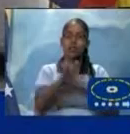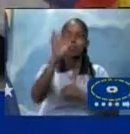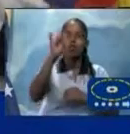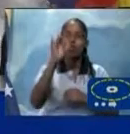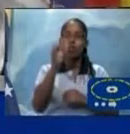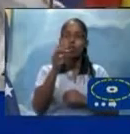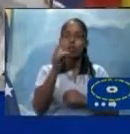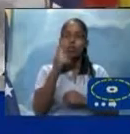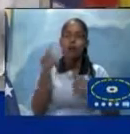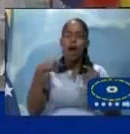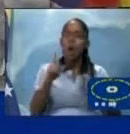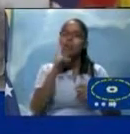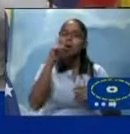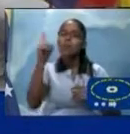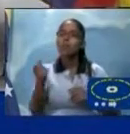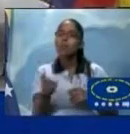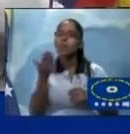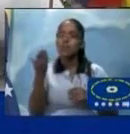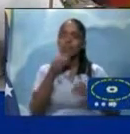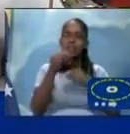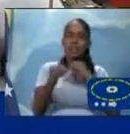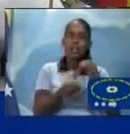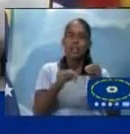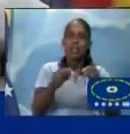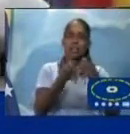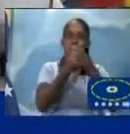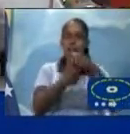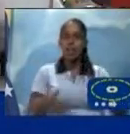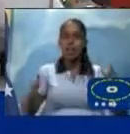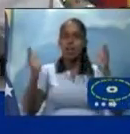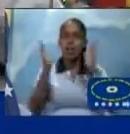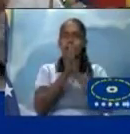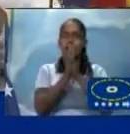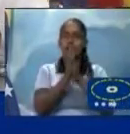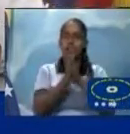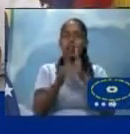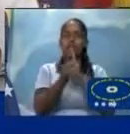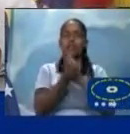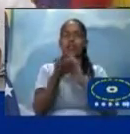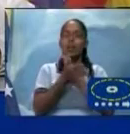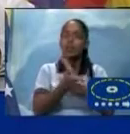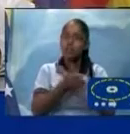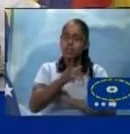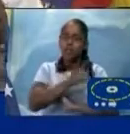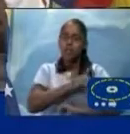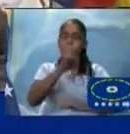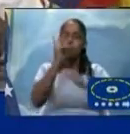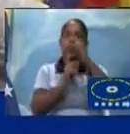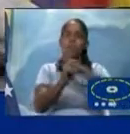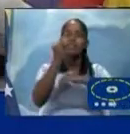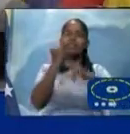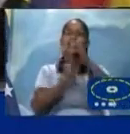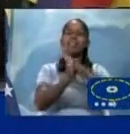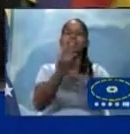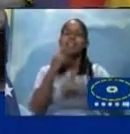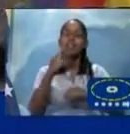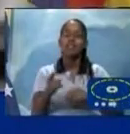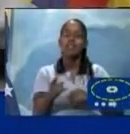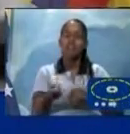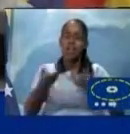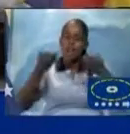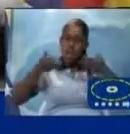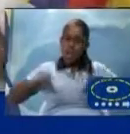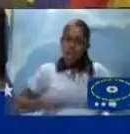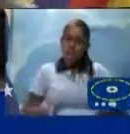versículo 8, hay una pregunta que hace el Espíritu Santo a través del profeta Isaías. Diga conmigo,